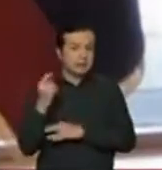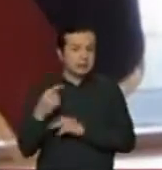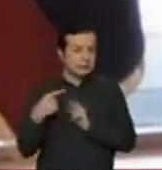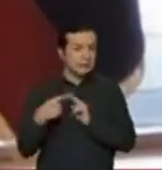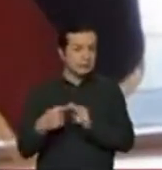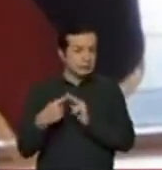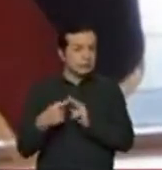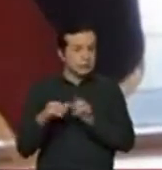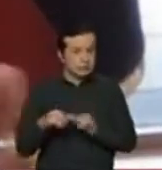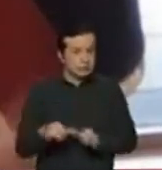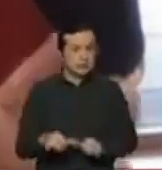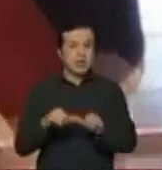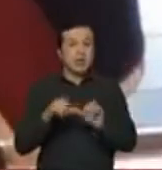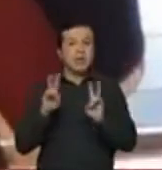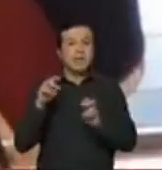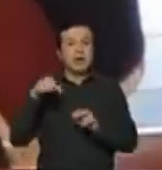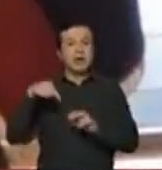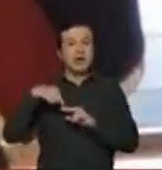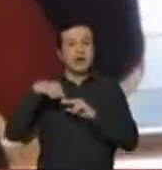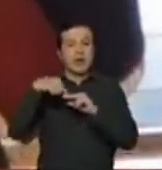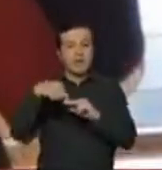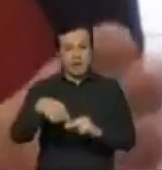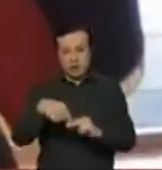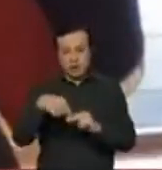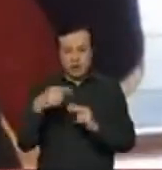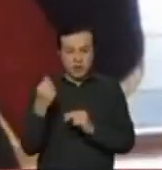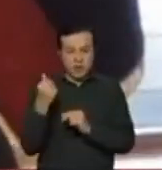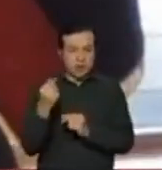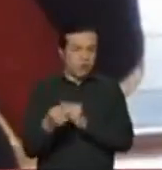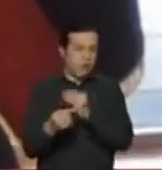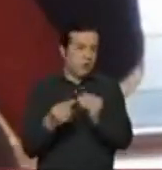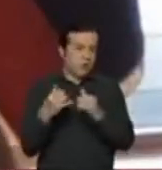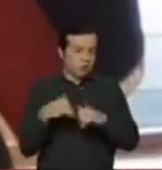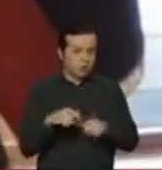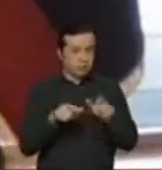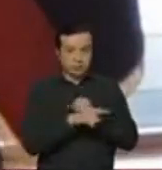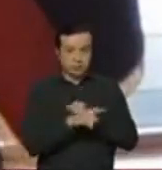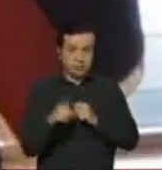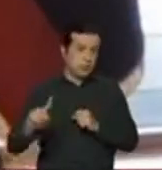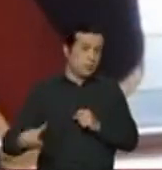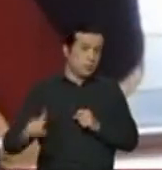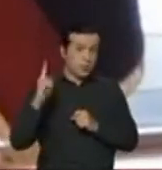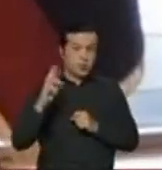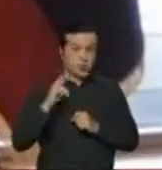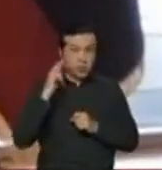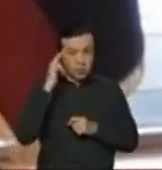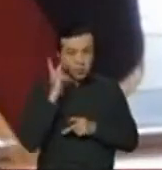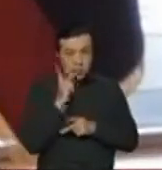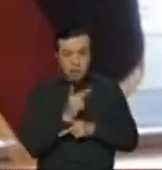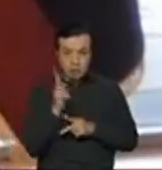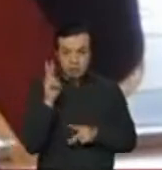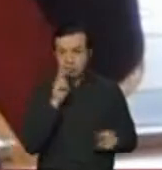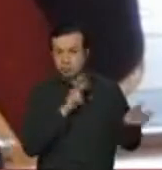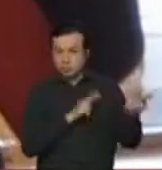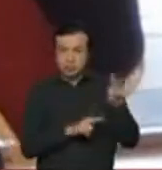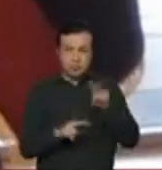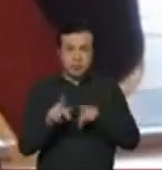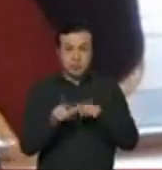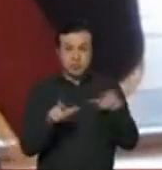los servicios financieros a los afiliados y jubilados están llegando. Lo único que estamos siendo es cuidadosos al asesorar